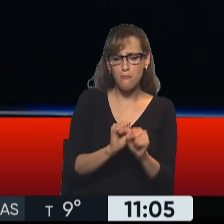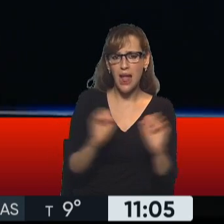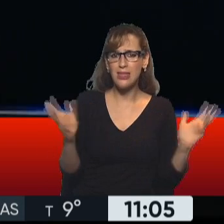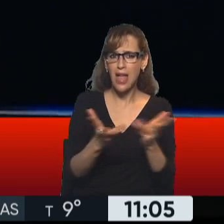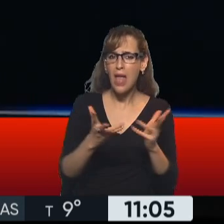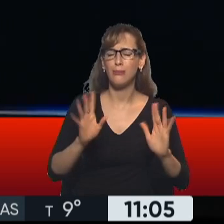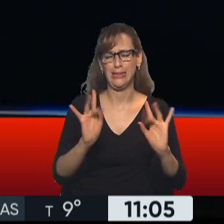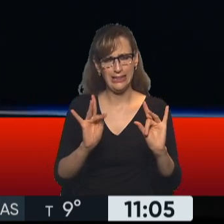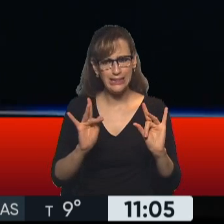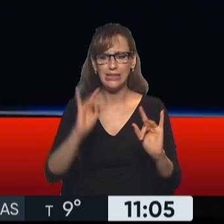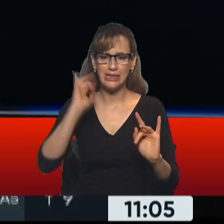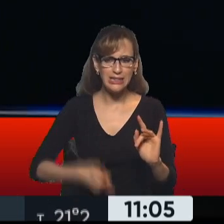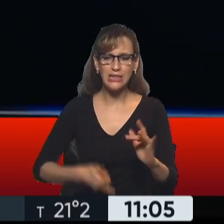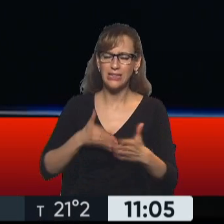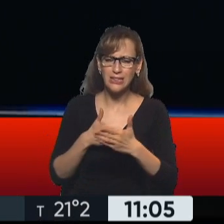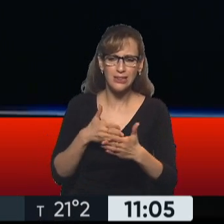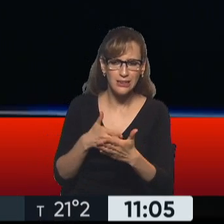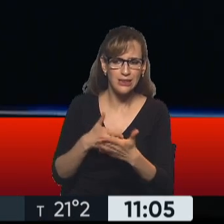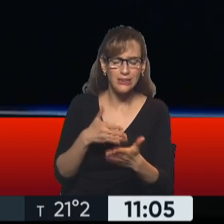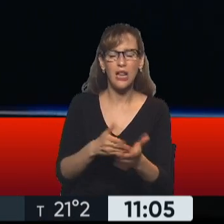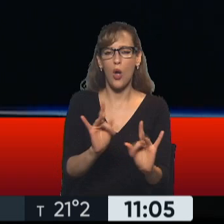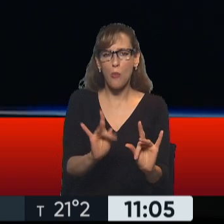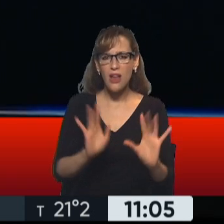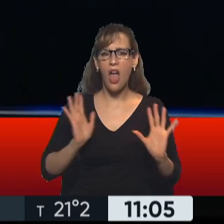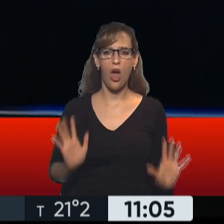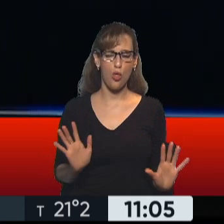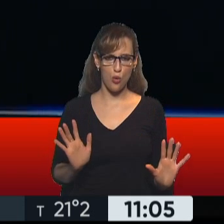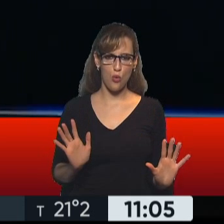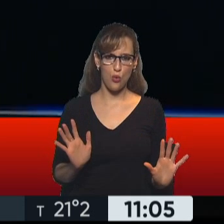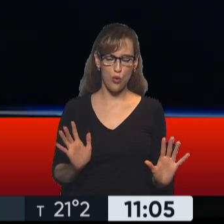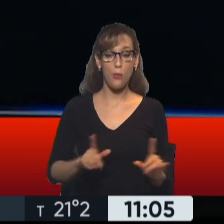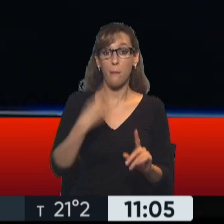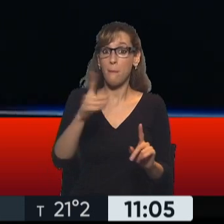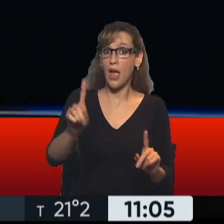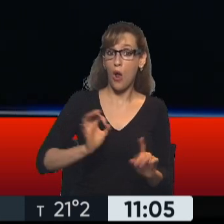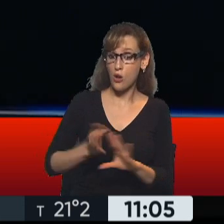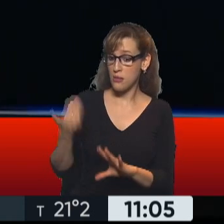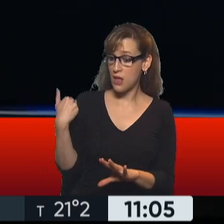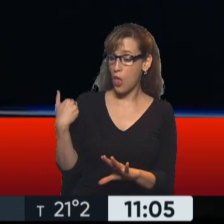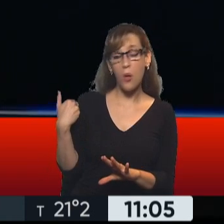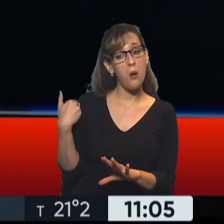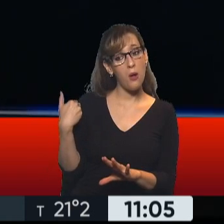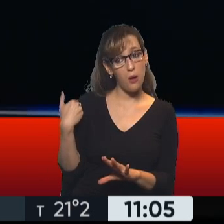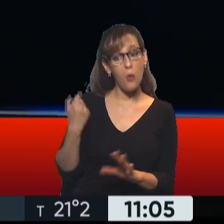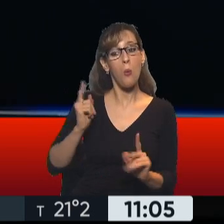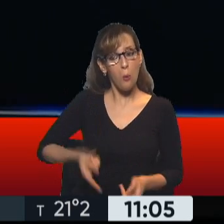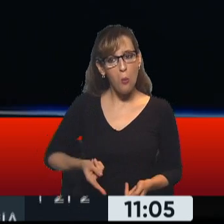las dificultades que sabemos, con todo el viento de frente, el año pasado tuvo un crecimiento muy